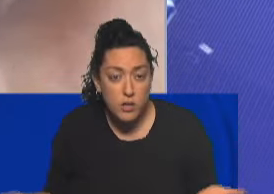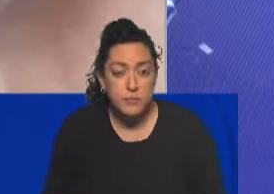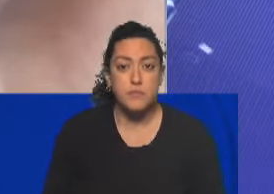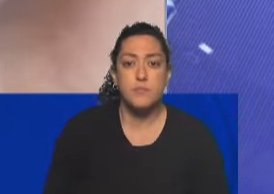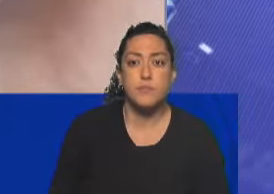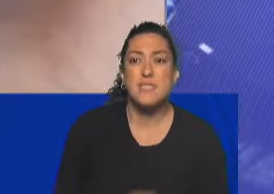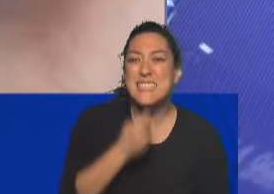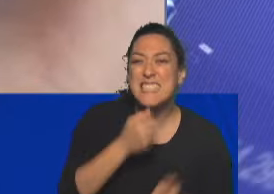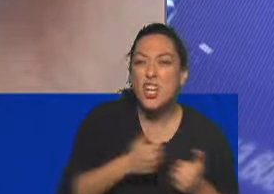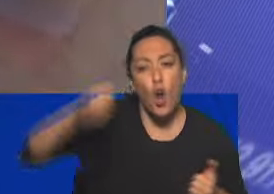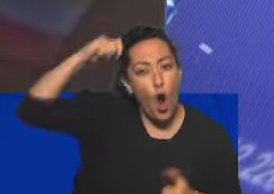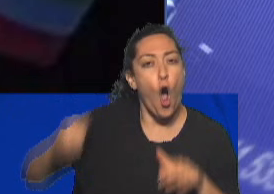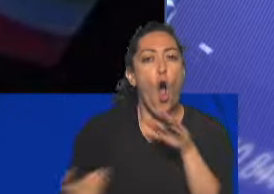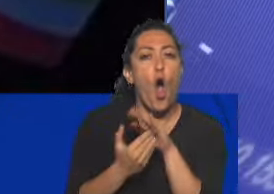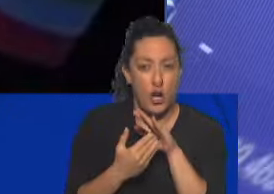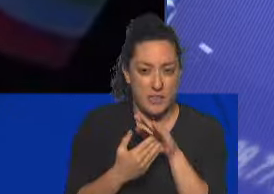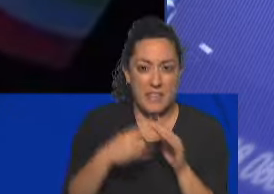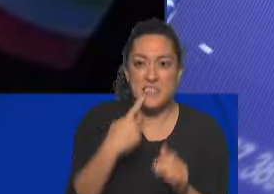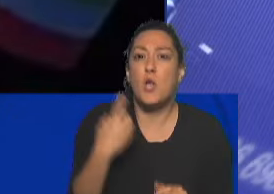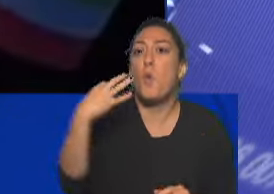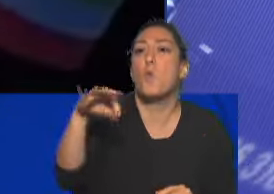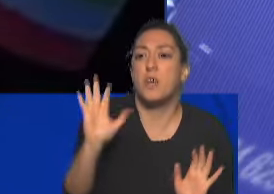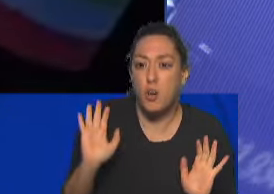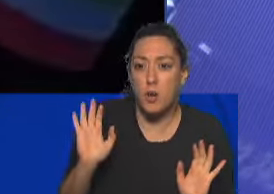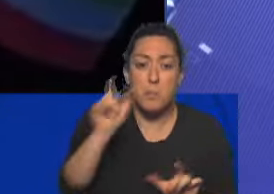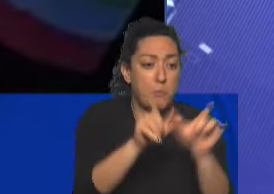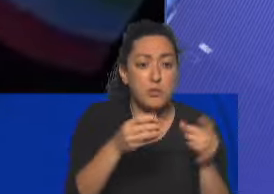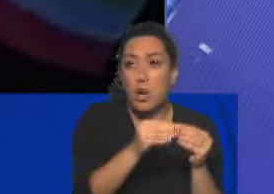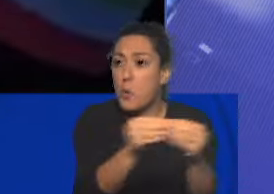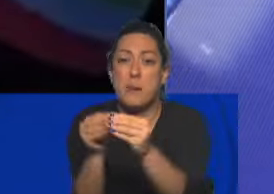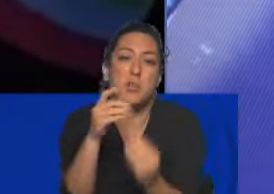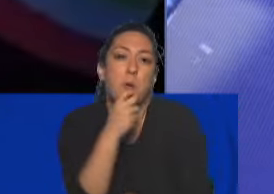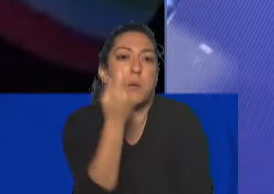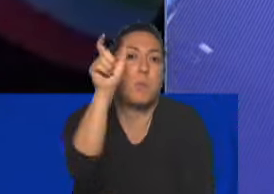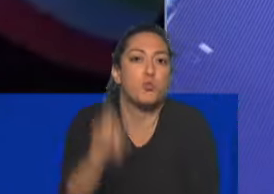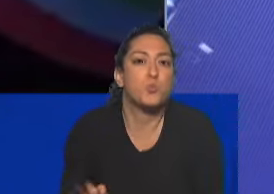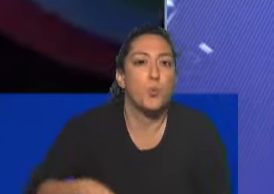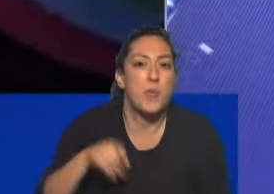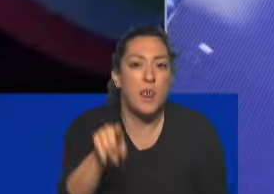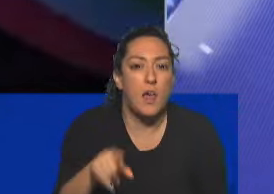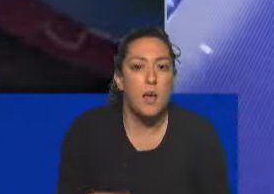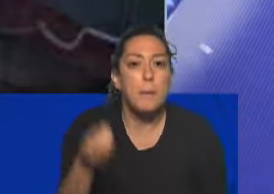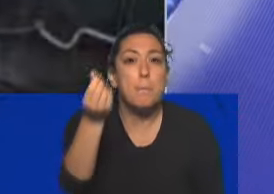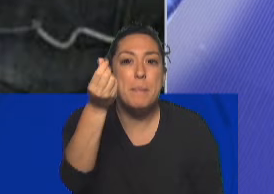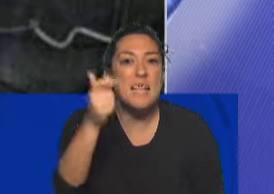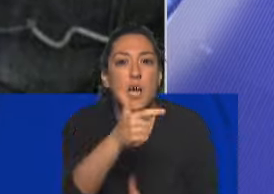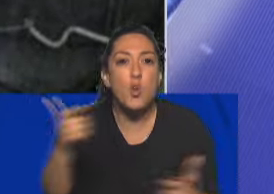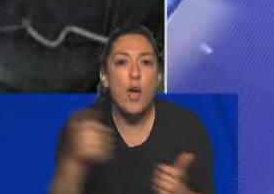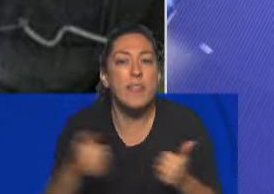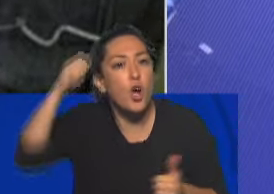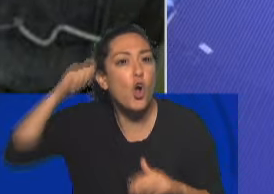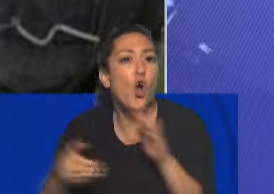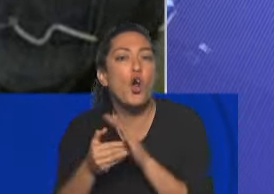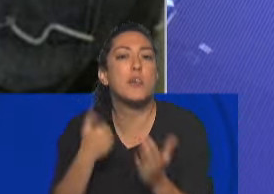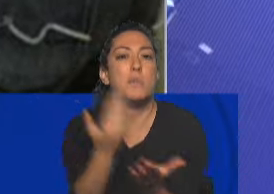si la Corte hubiera puesto una excepción acá, y le toca a alguien de los que está acá con nosotros hoy acá en el estudio, y no tiene el dinero para llegar hasta la Corte de la Nación, y